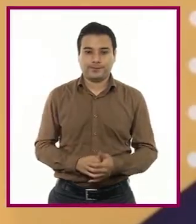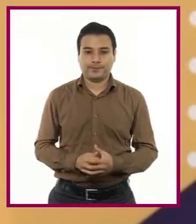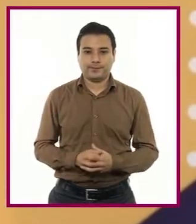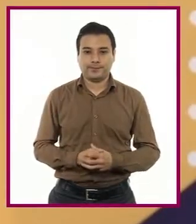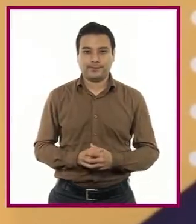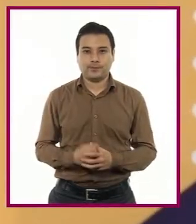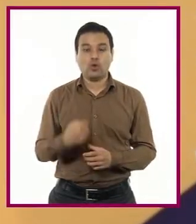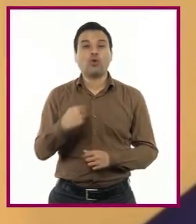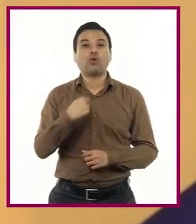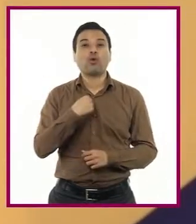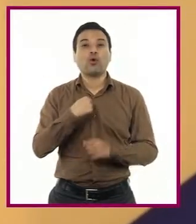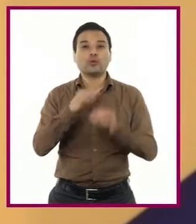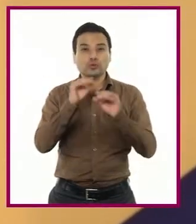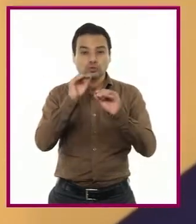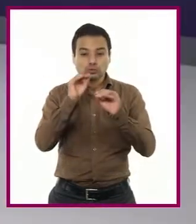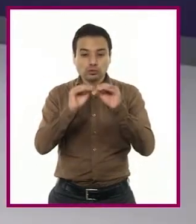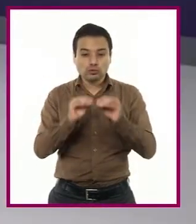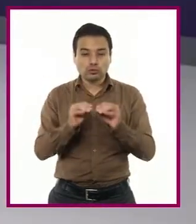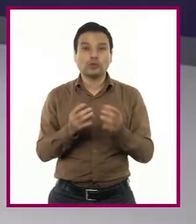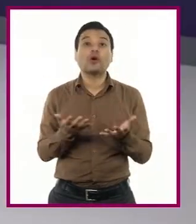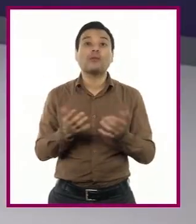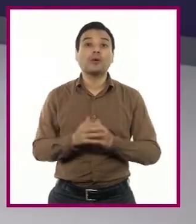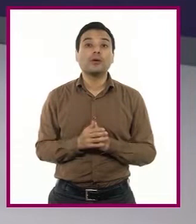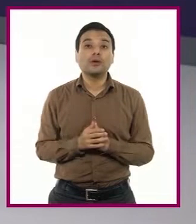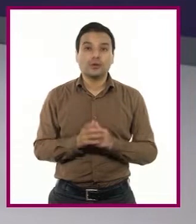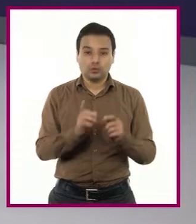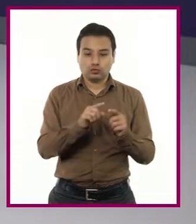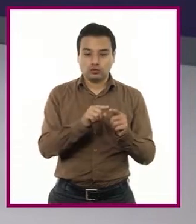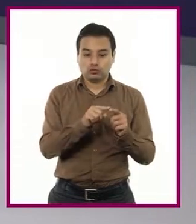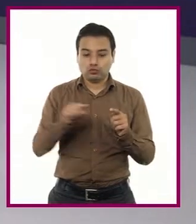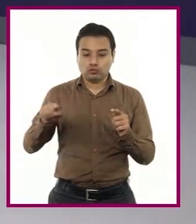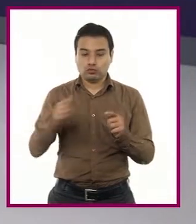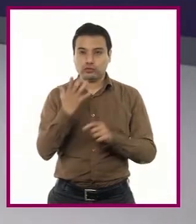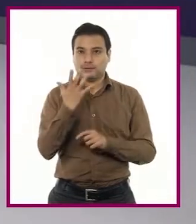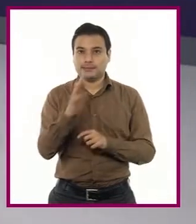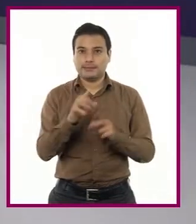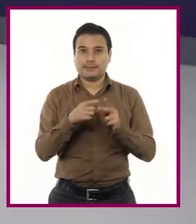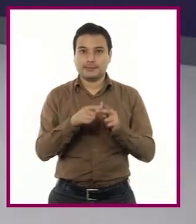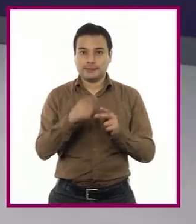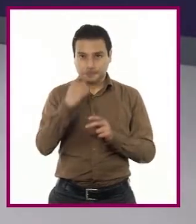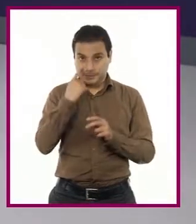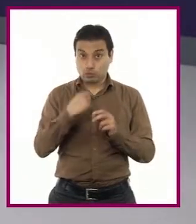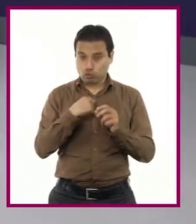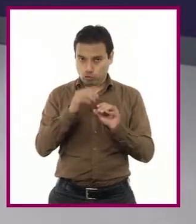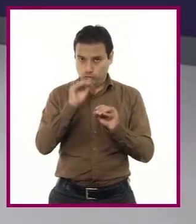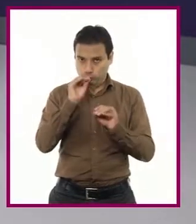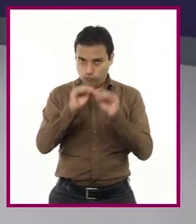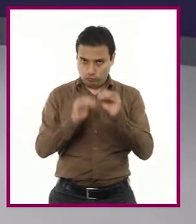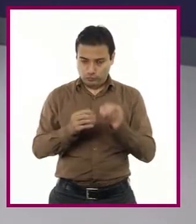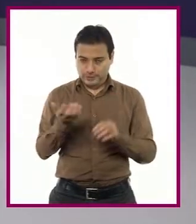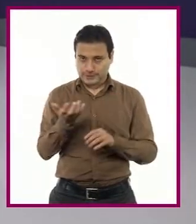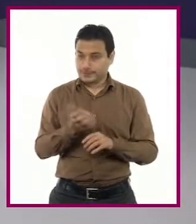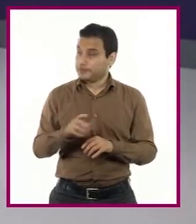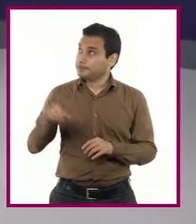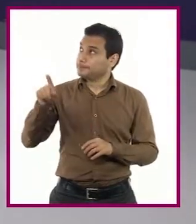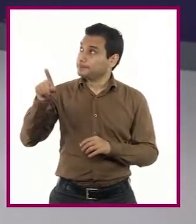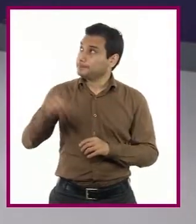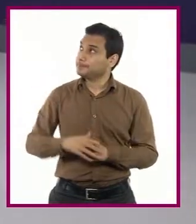Yo comencé mi construcción a partir del lado de 10 centímetros y mi ejemplo es el siguiente.